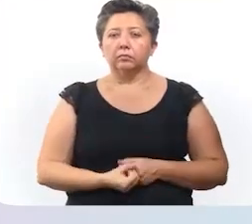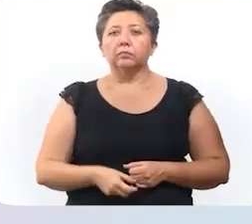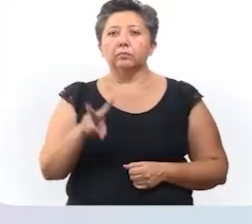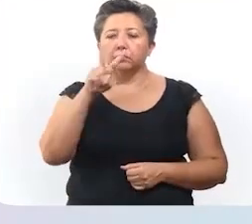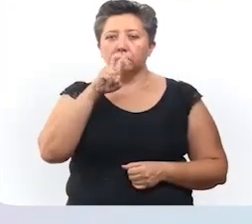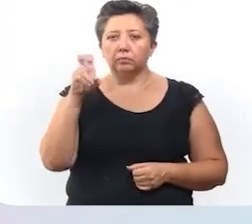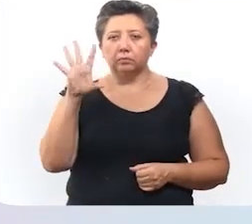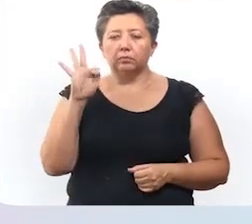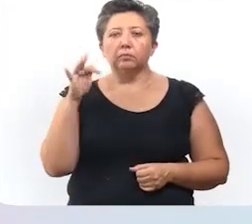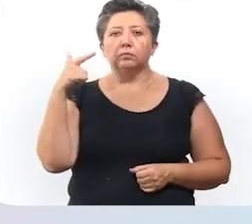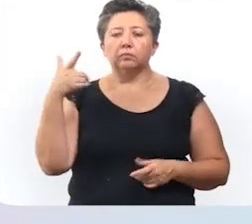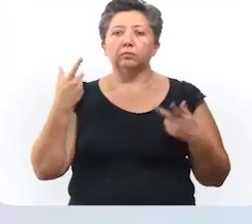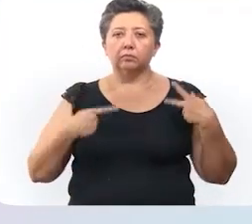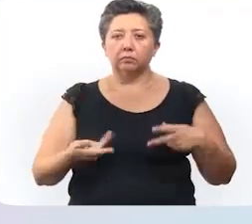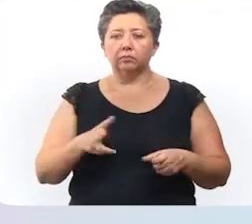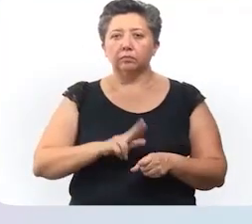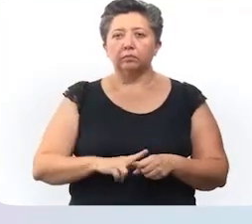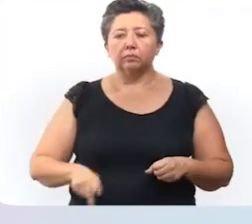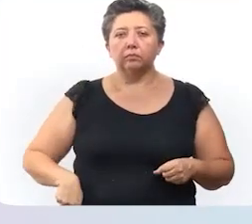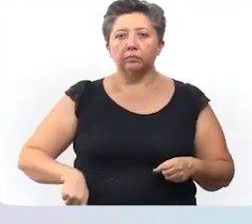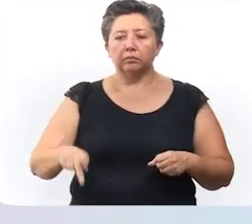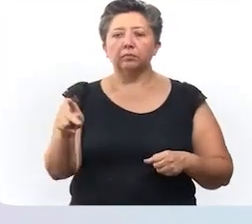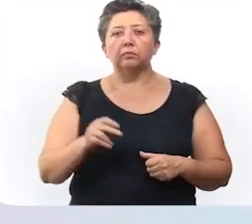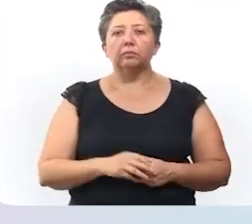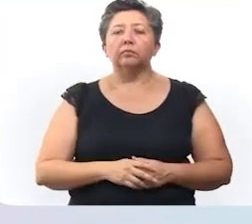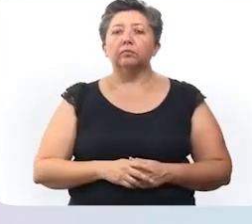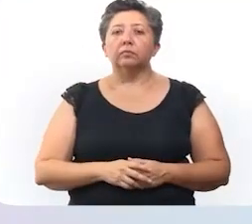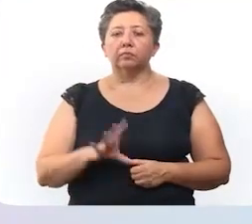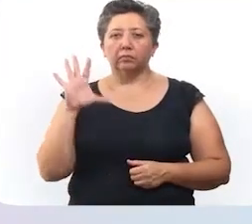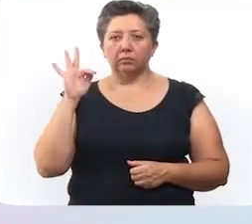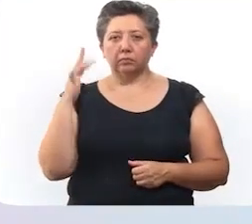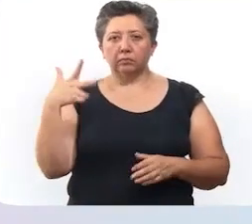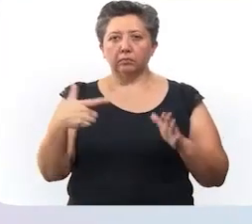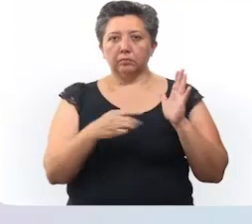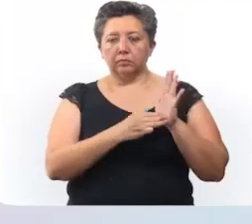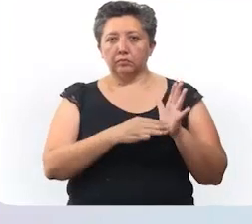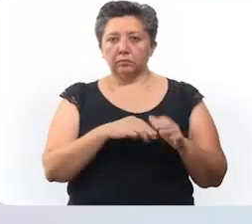tenemos 247 pacientes en hospitales públicos,